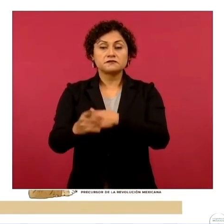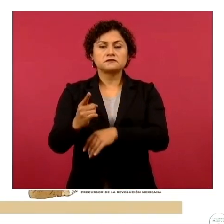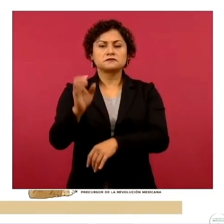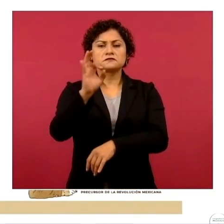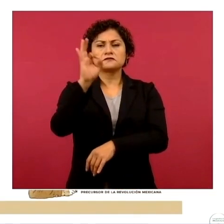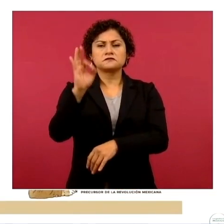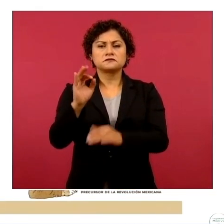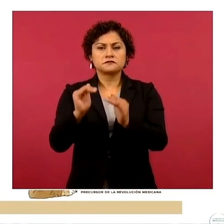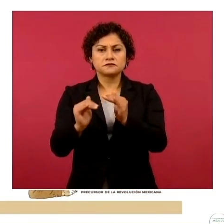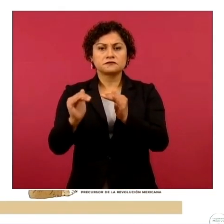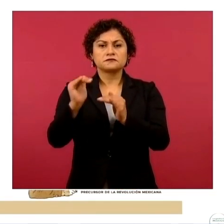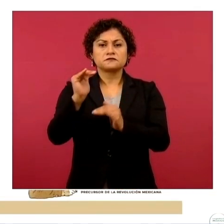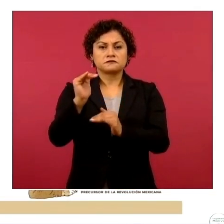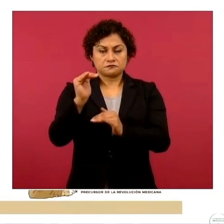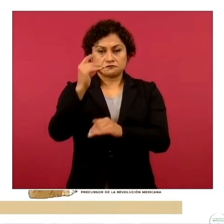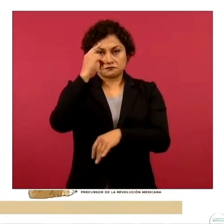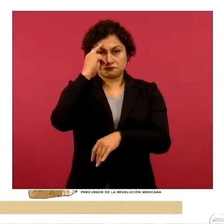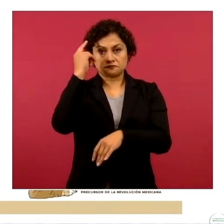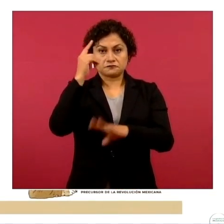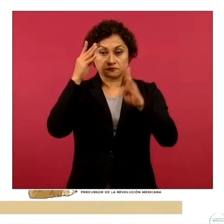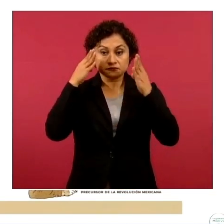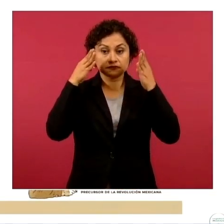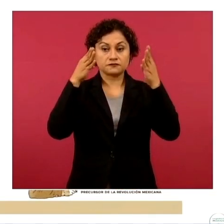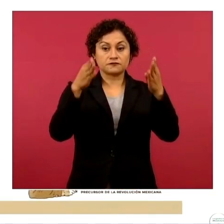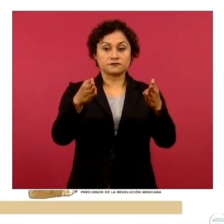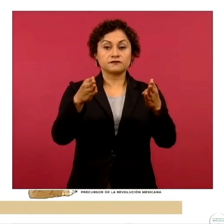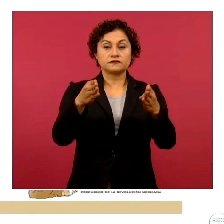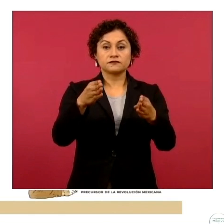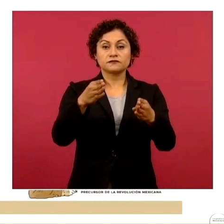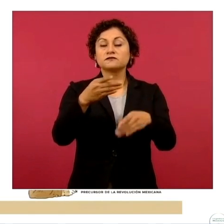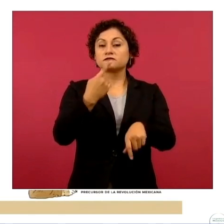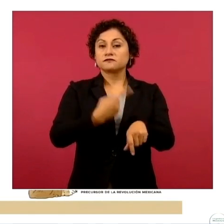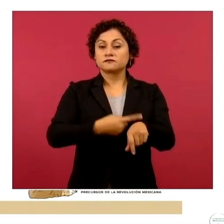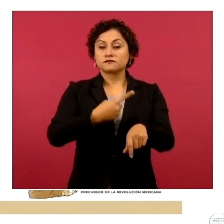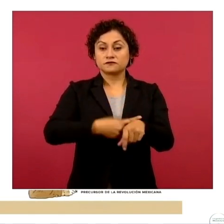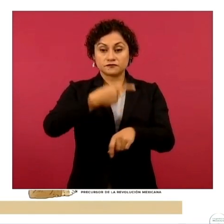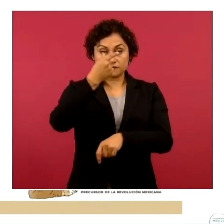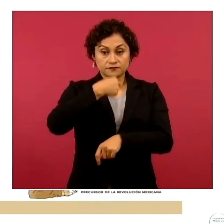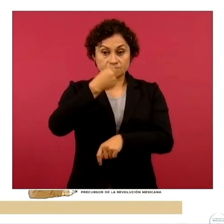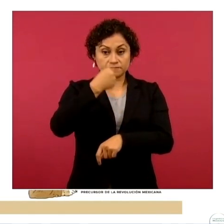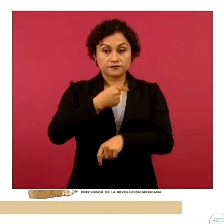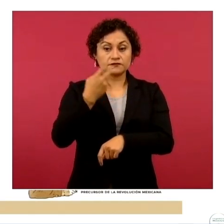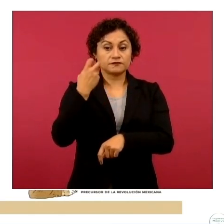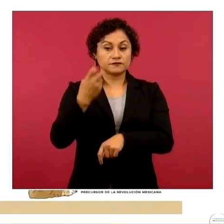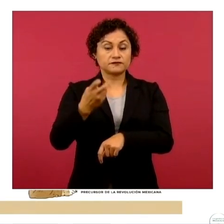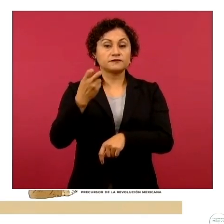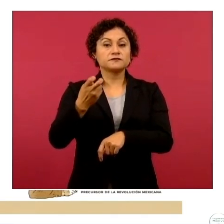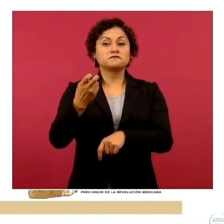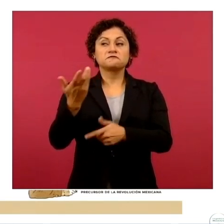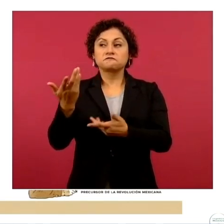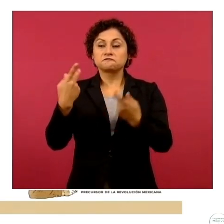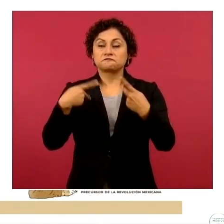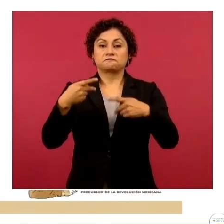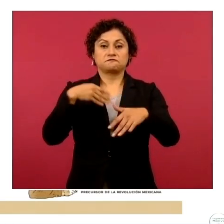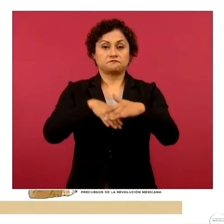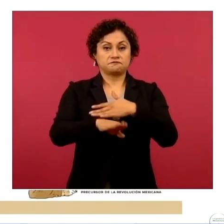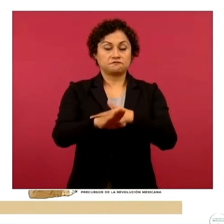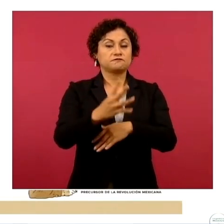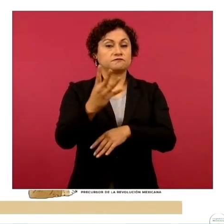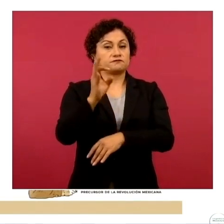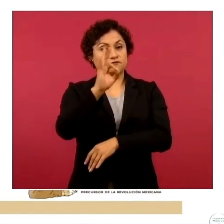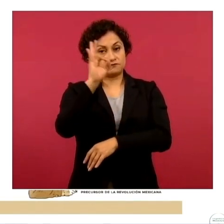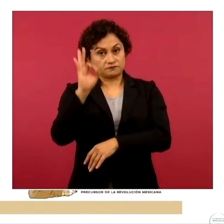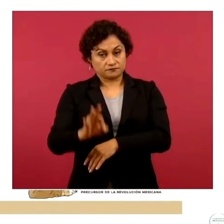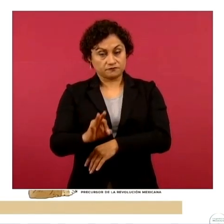generales destinadas a la infección respiratoria que requiere hospitalización, está en 4%, y